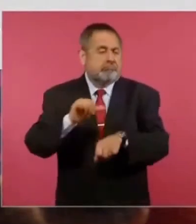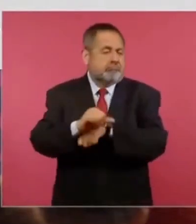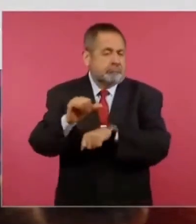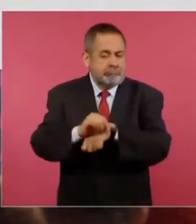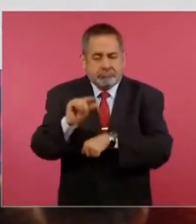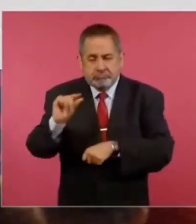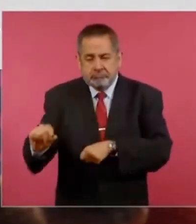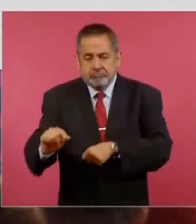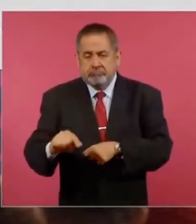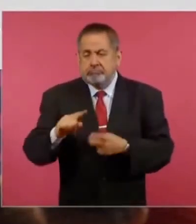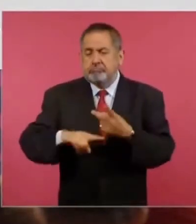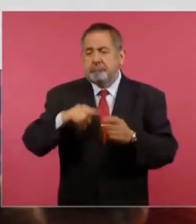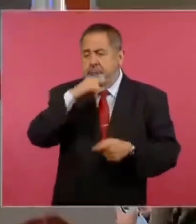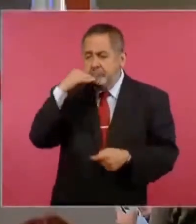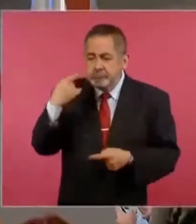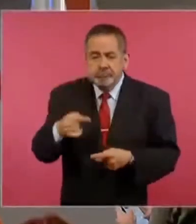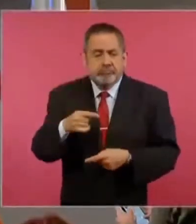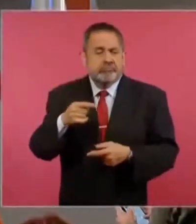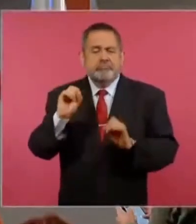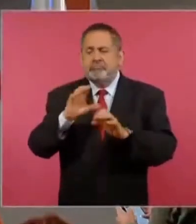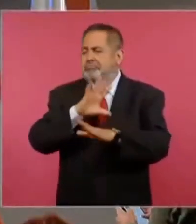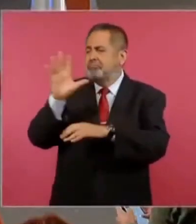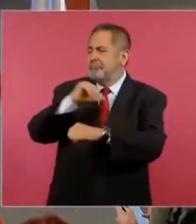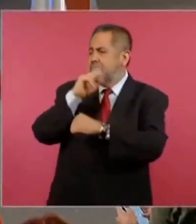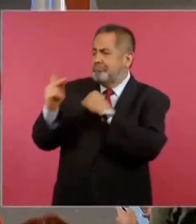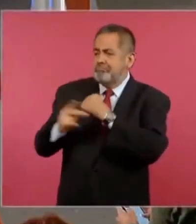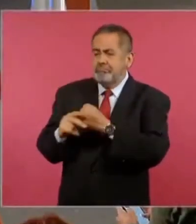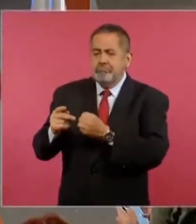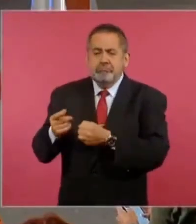Argentina, que en Chile, que en cualquier país.